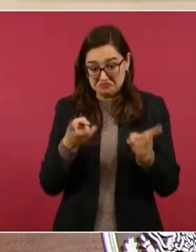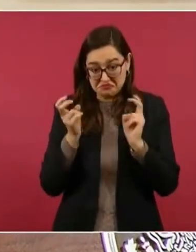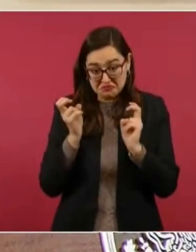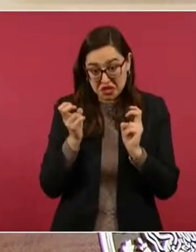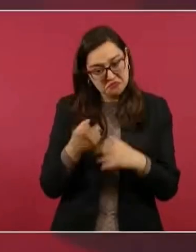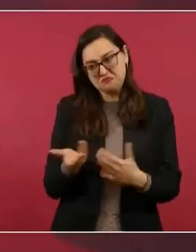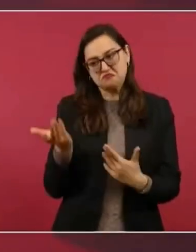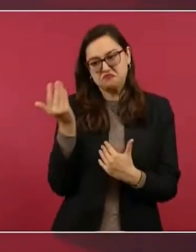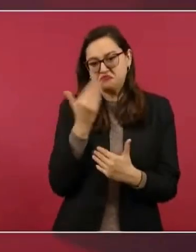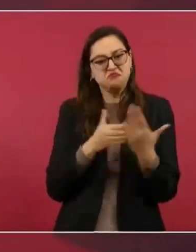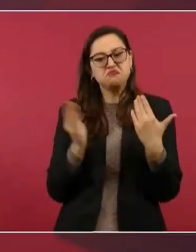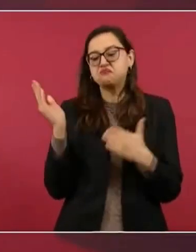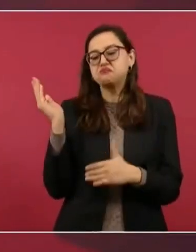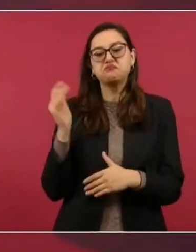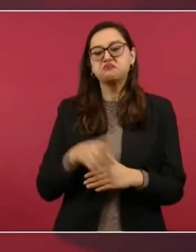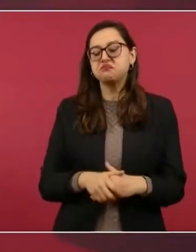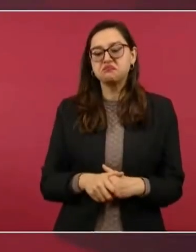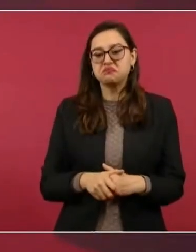que